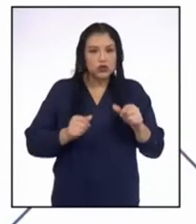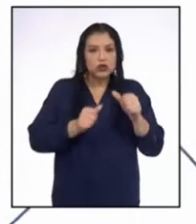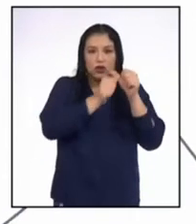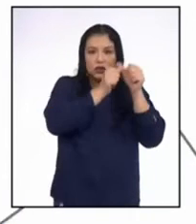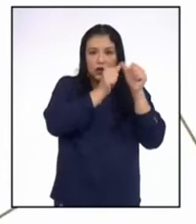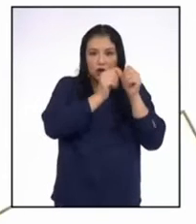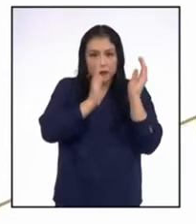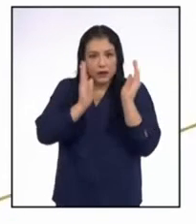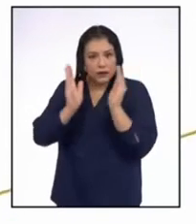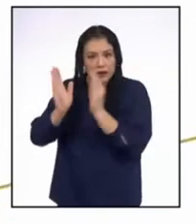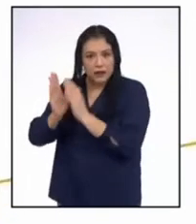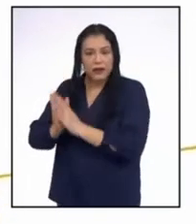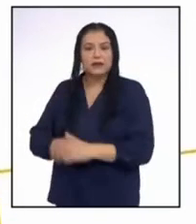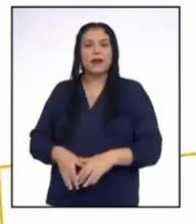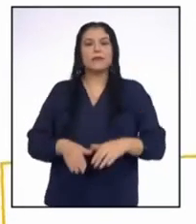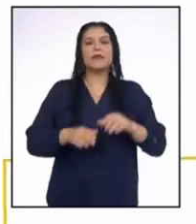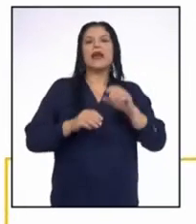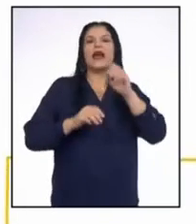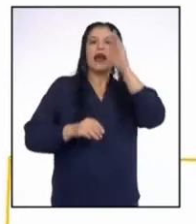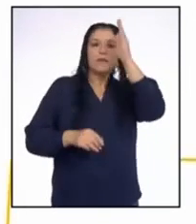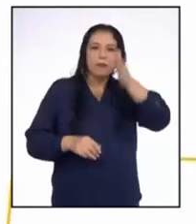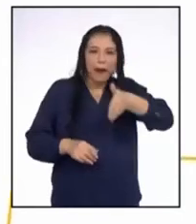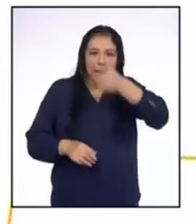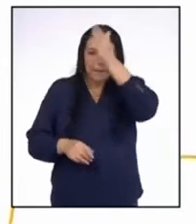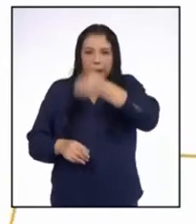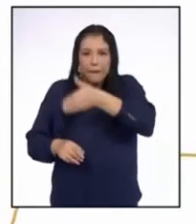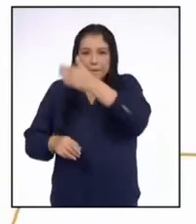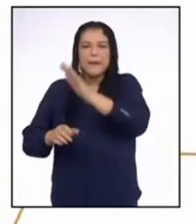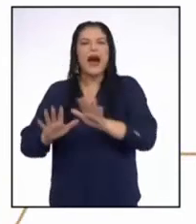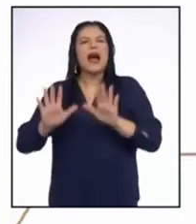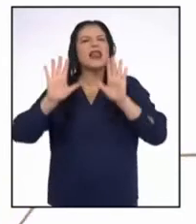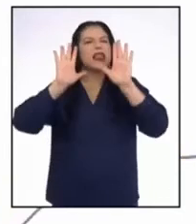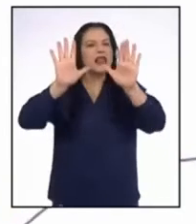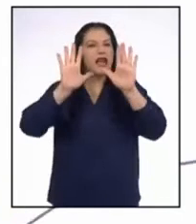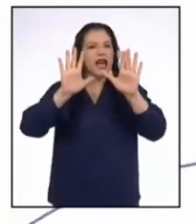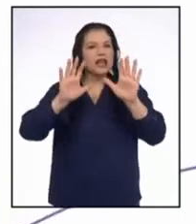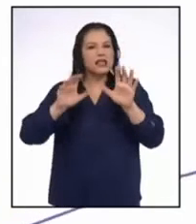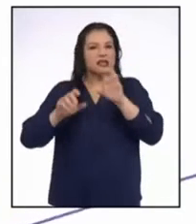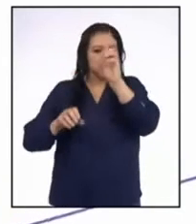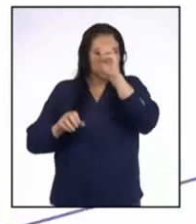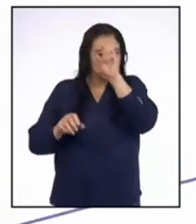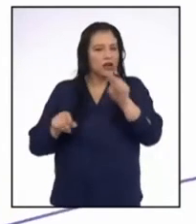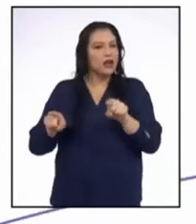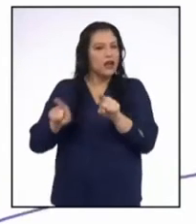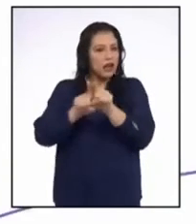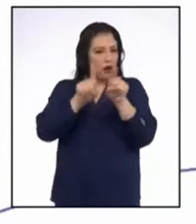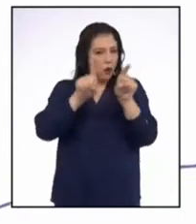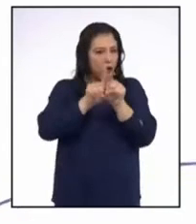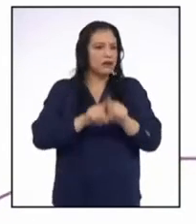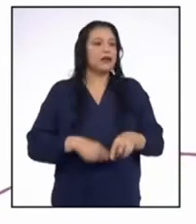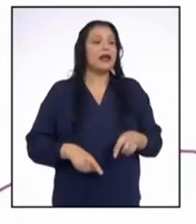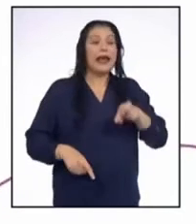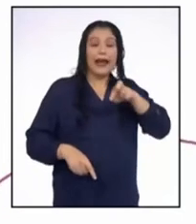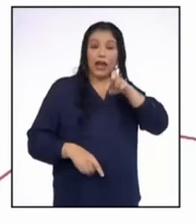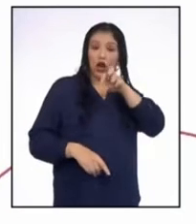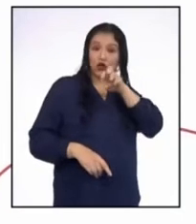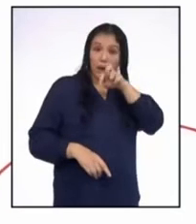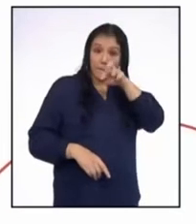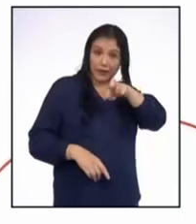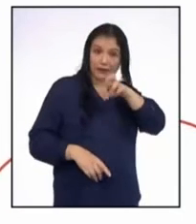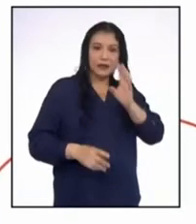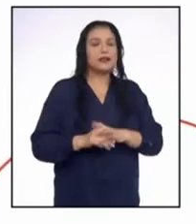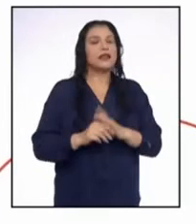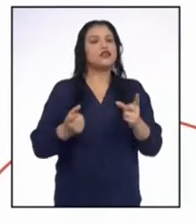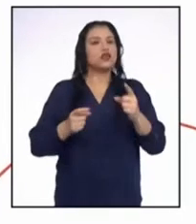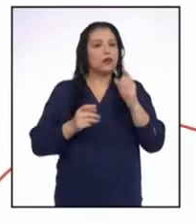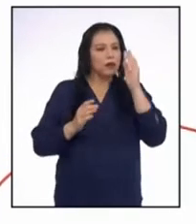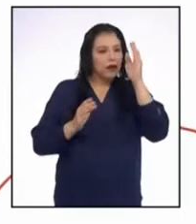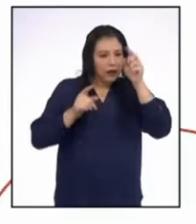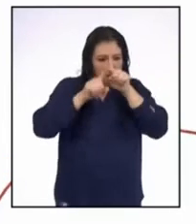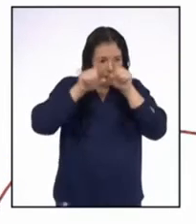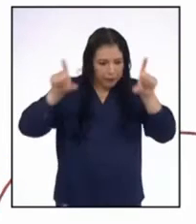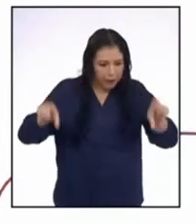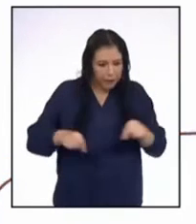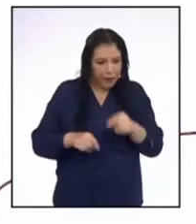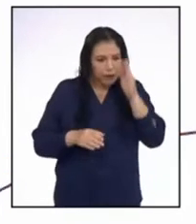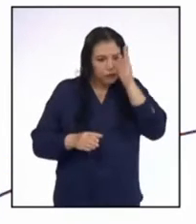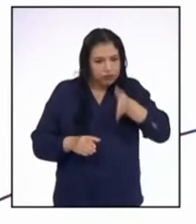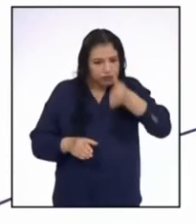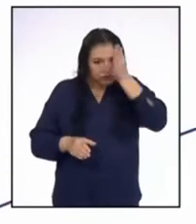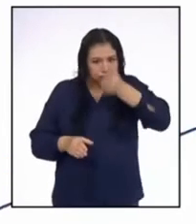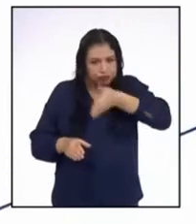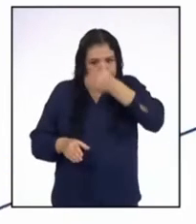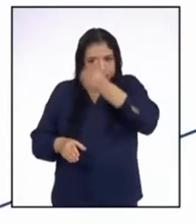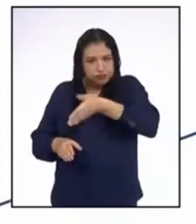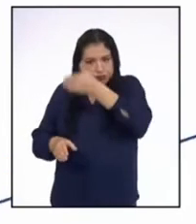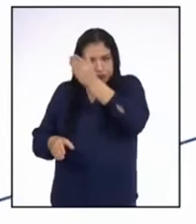ordenados en 10 partes porcentualmente iguales. Los percentiles son los 99 valores que dividen la sucesión